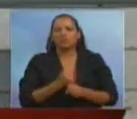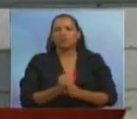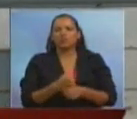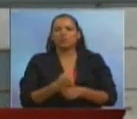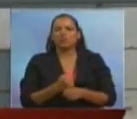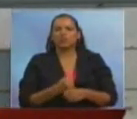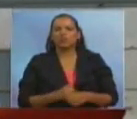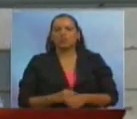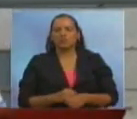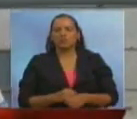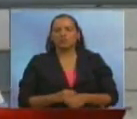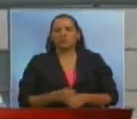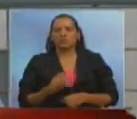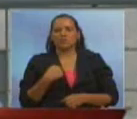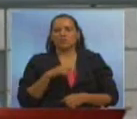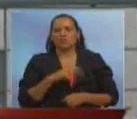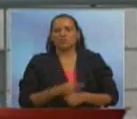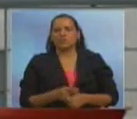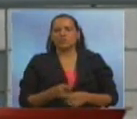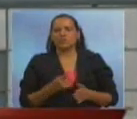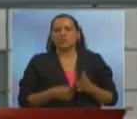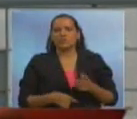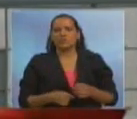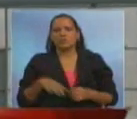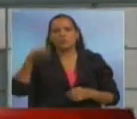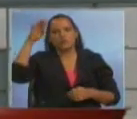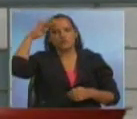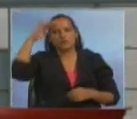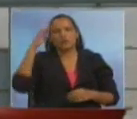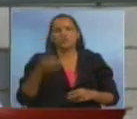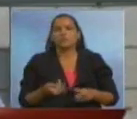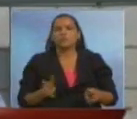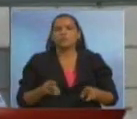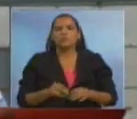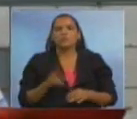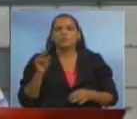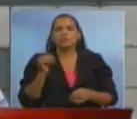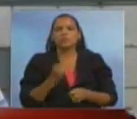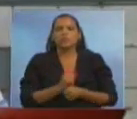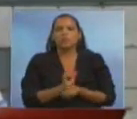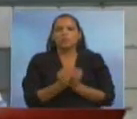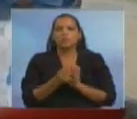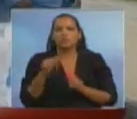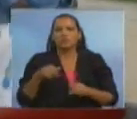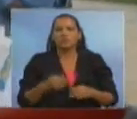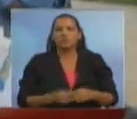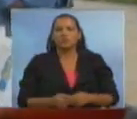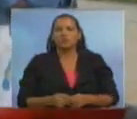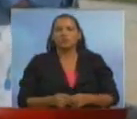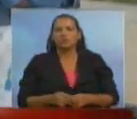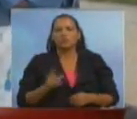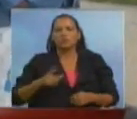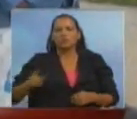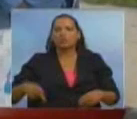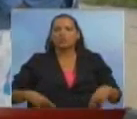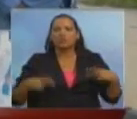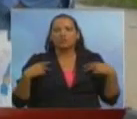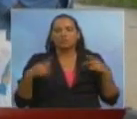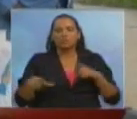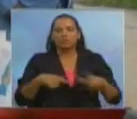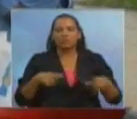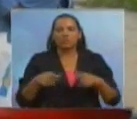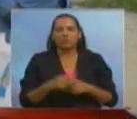van a llevar a cabo. Hemos llevado ese dispositivo con presencia policial, asimismo para evitar cualquier novedad aquí en lo que es el puente. Los habitantes del